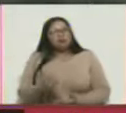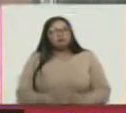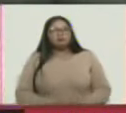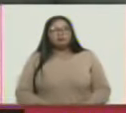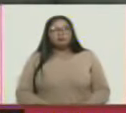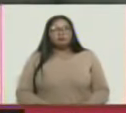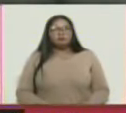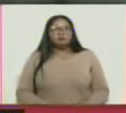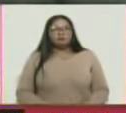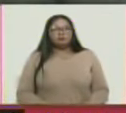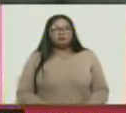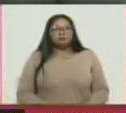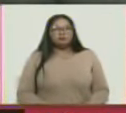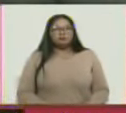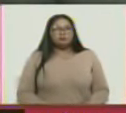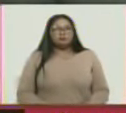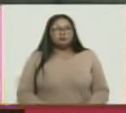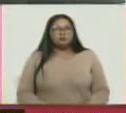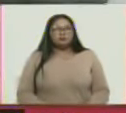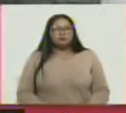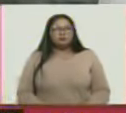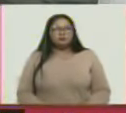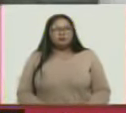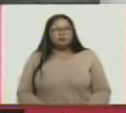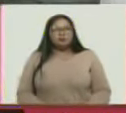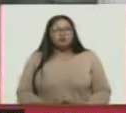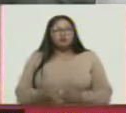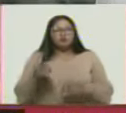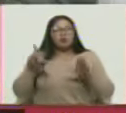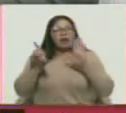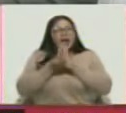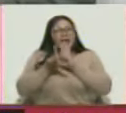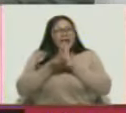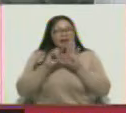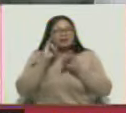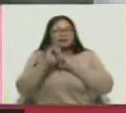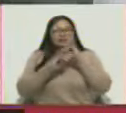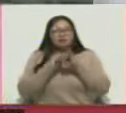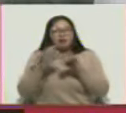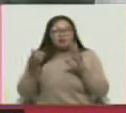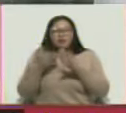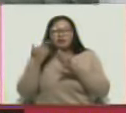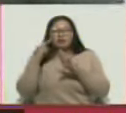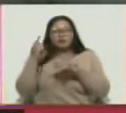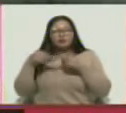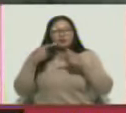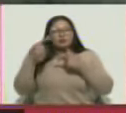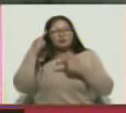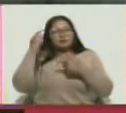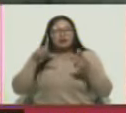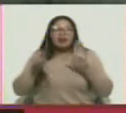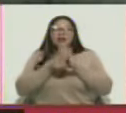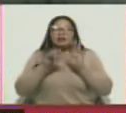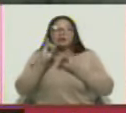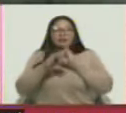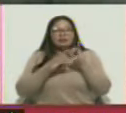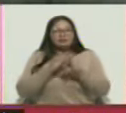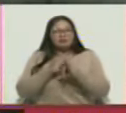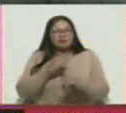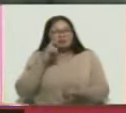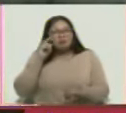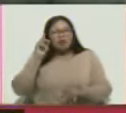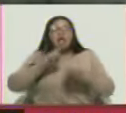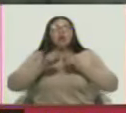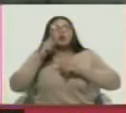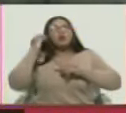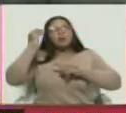de todas las leyes internacionales, violando sistemáticamente, de manera cotidiana, todas las leyes internacionales. Hay analistas que han